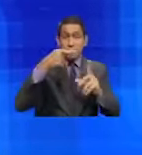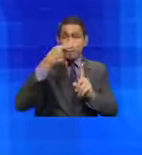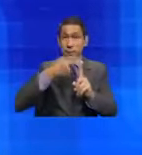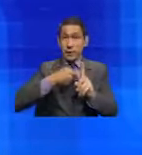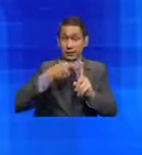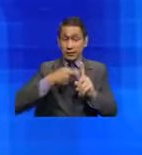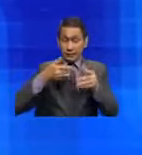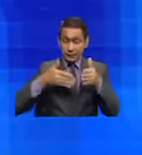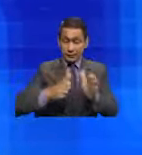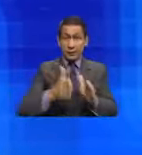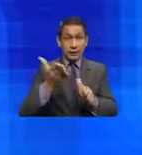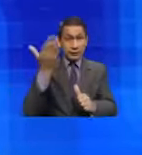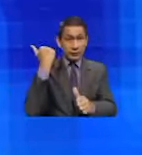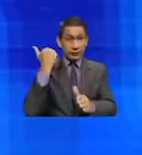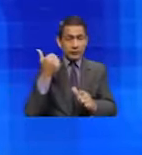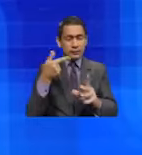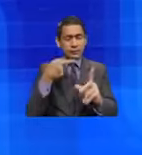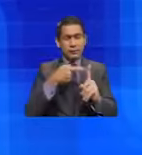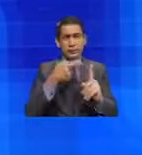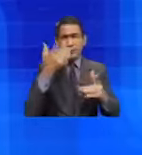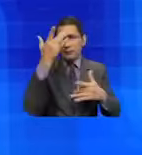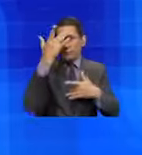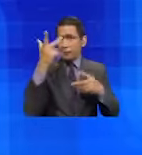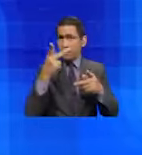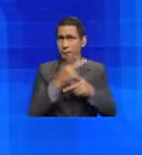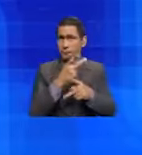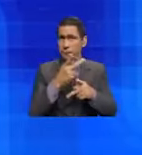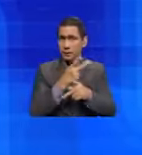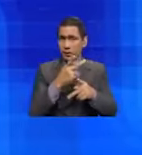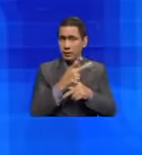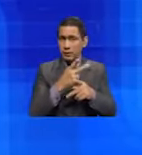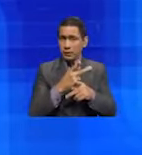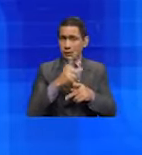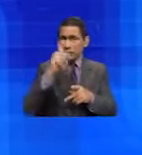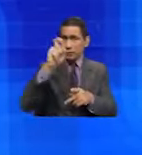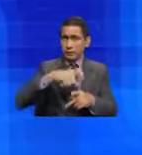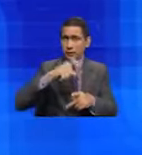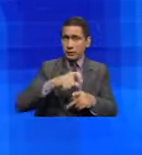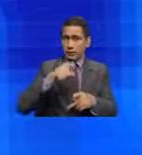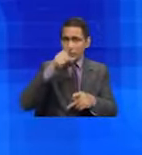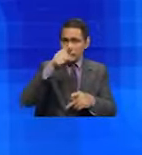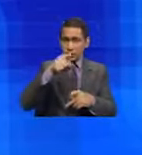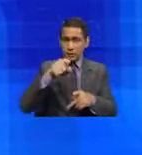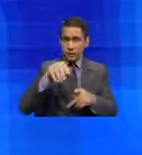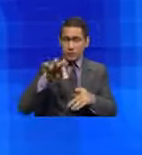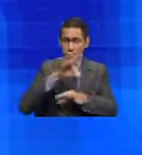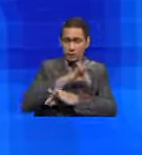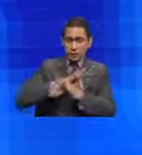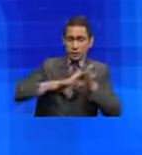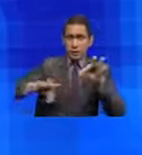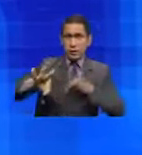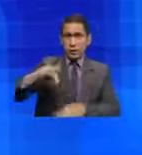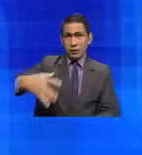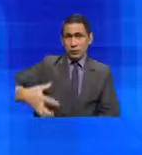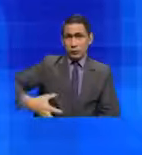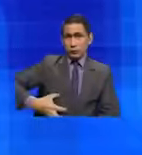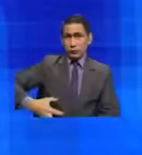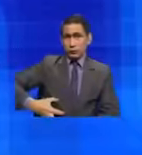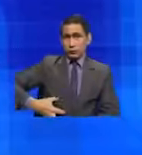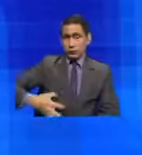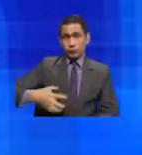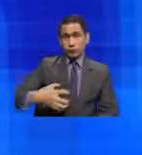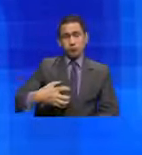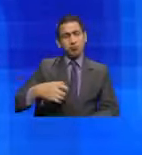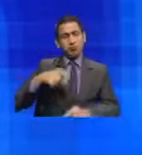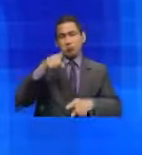fue diagnosticada con una enfermedad catastrófica. Necesita un trasplante de hígado que no se realiza en el